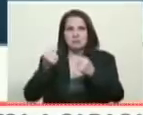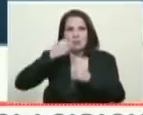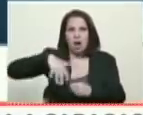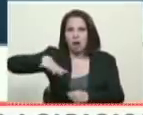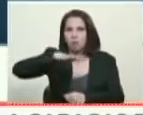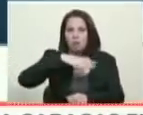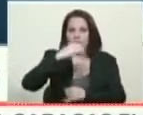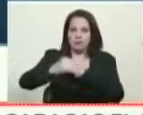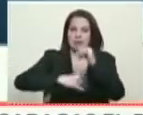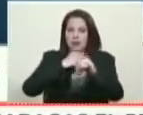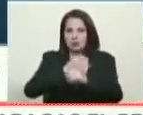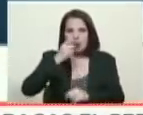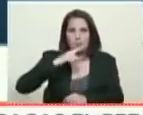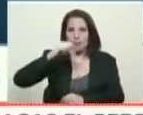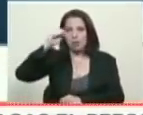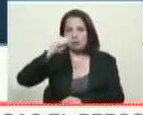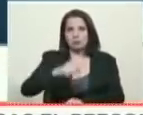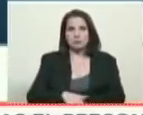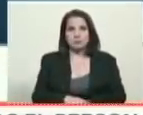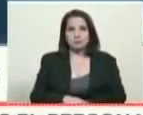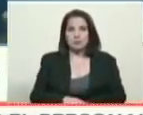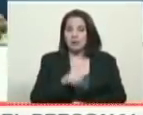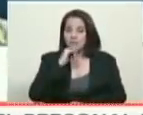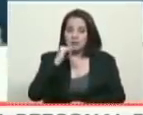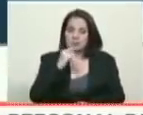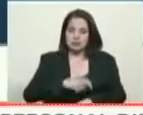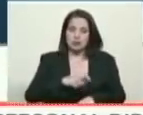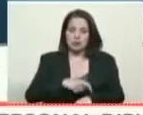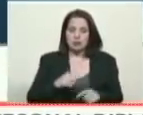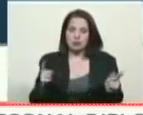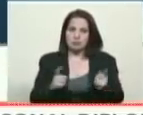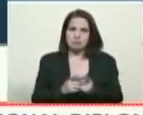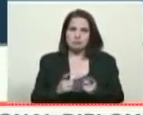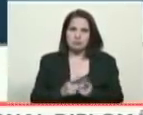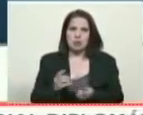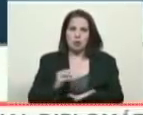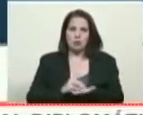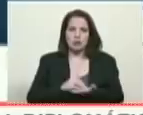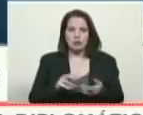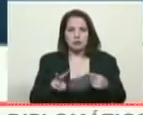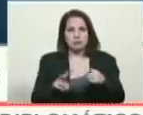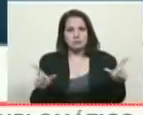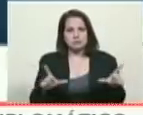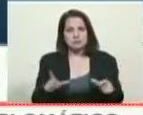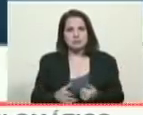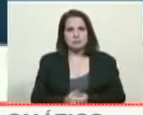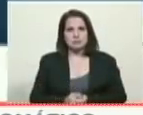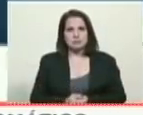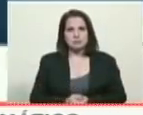presidente nicolás maduro moros para que la información que nosotros manejamos por los momentos y con ella madonna le pase a los estudios